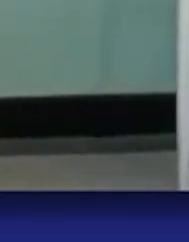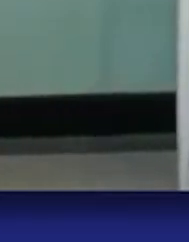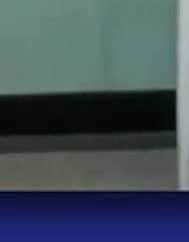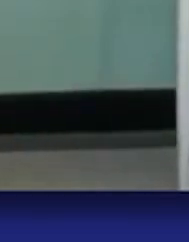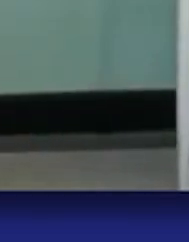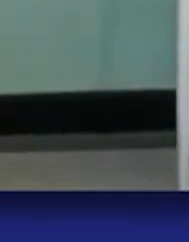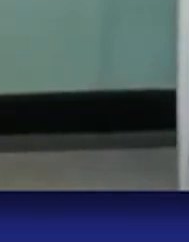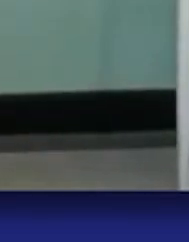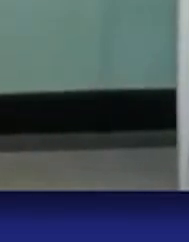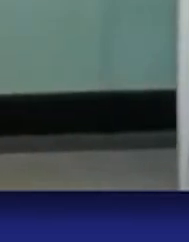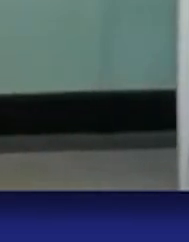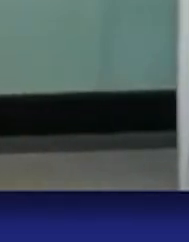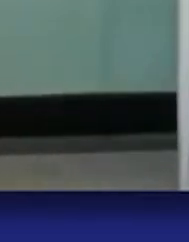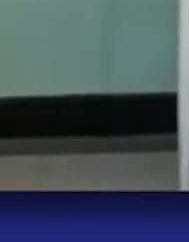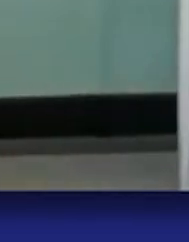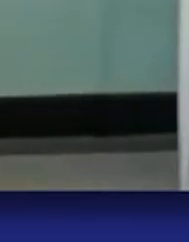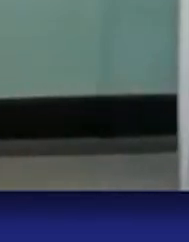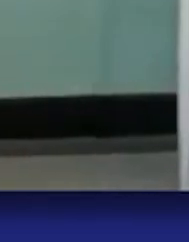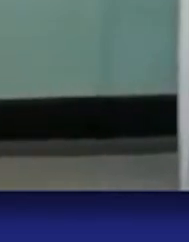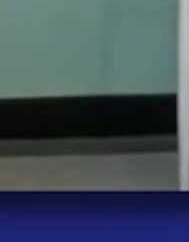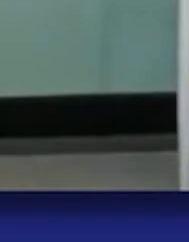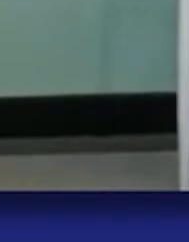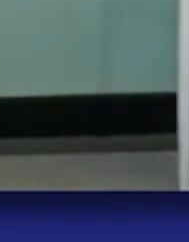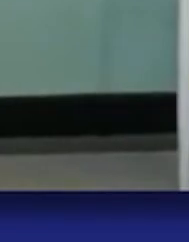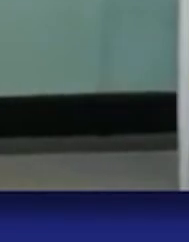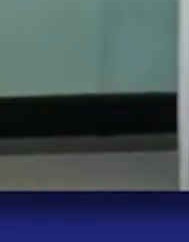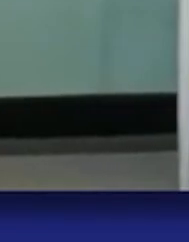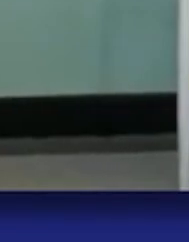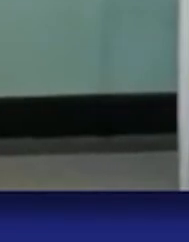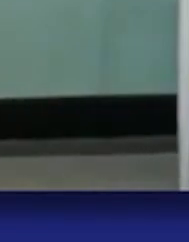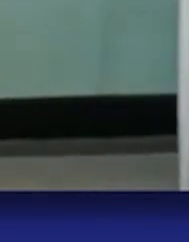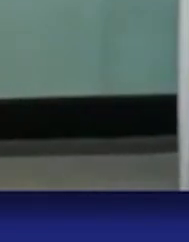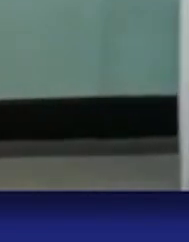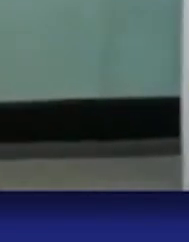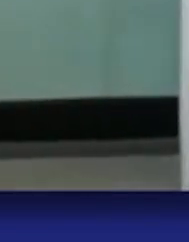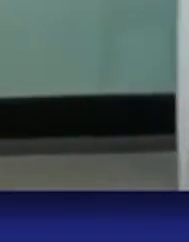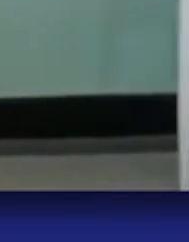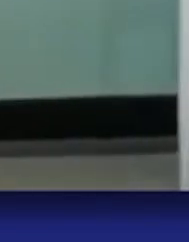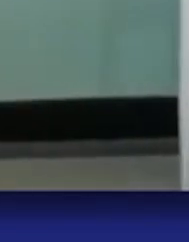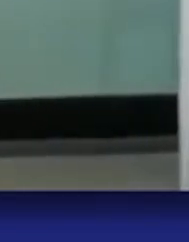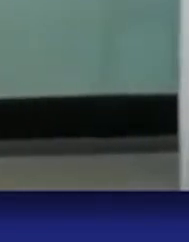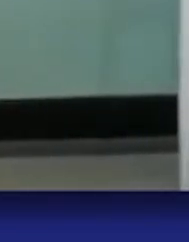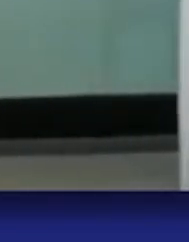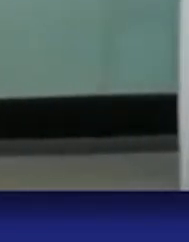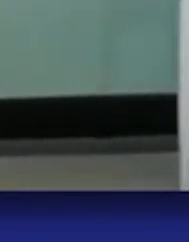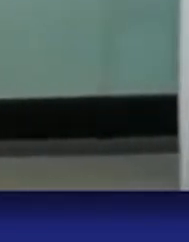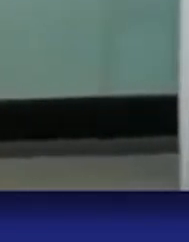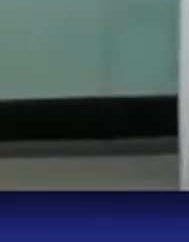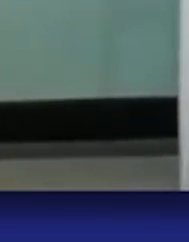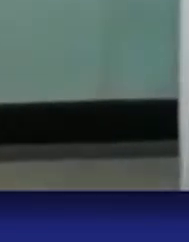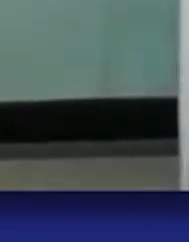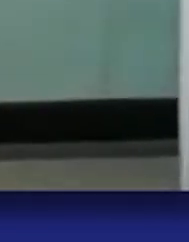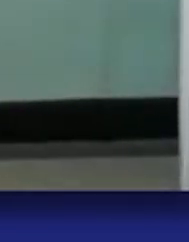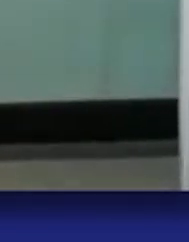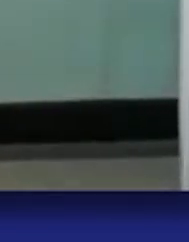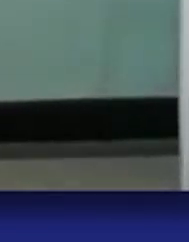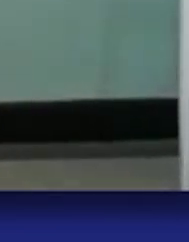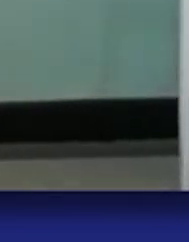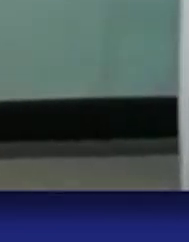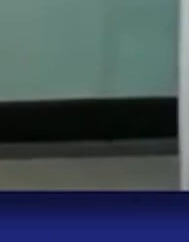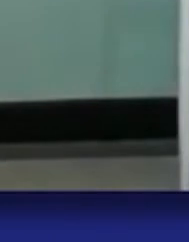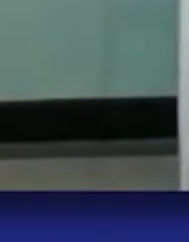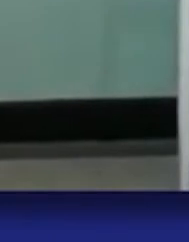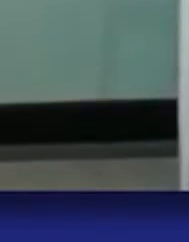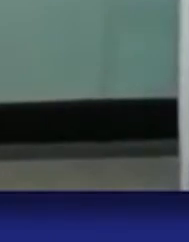es el que posee más de 2 divisores. Vamos a ver otro pequeño ejemplo. Con el número 4. Tenemos el número 4